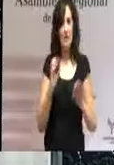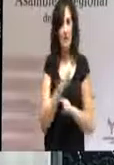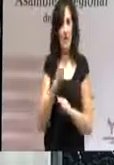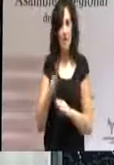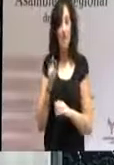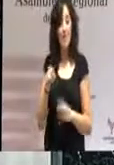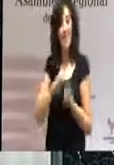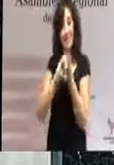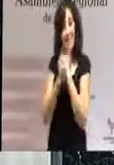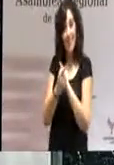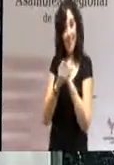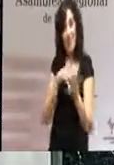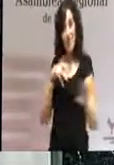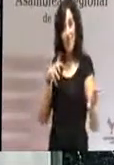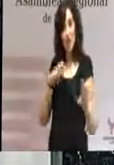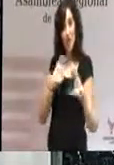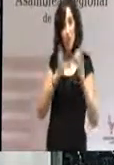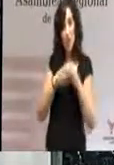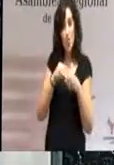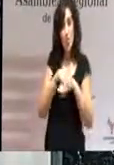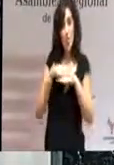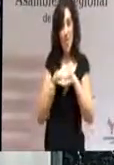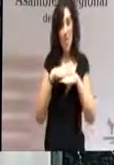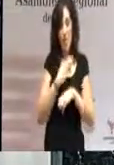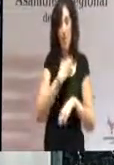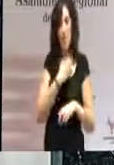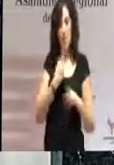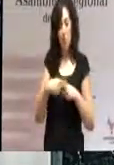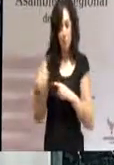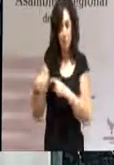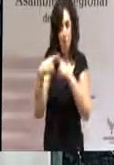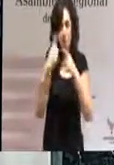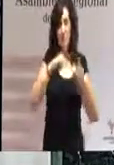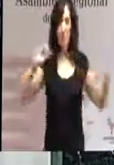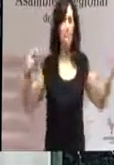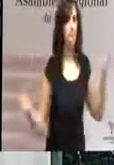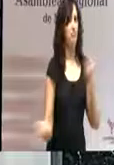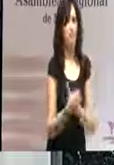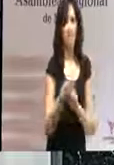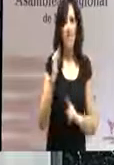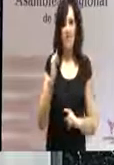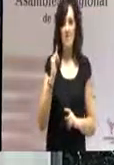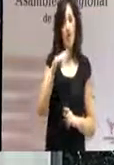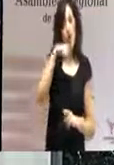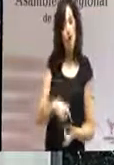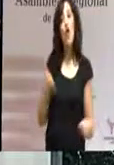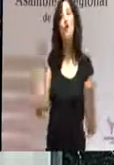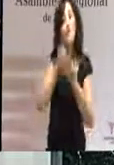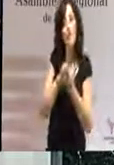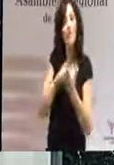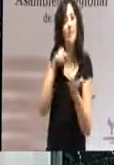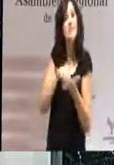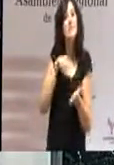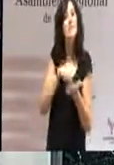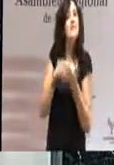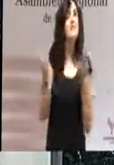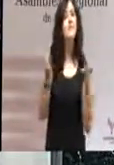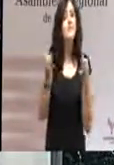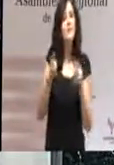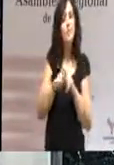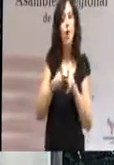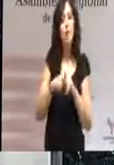mayoría de los equipos de gobierno de los ayuntamientos. Hoy le exijo de nuevo que sea usted